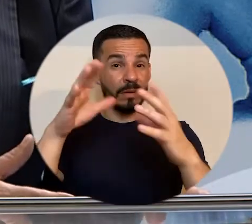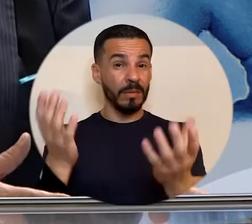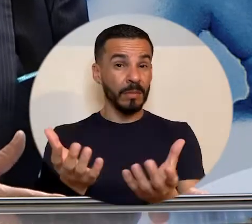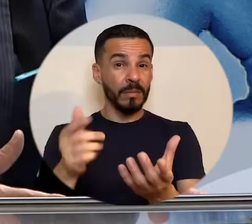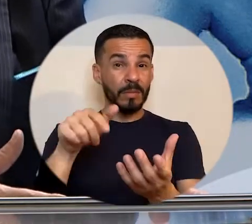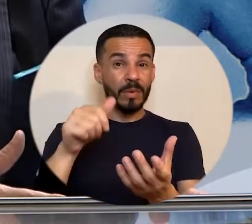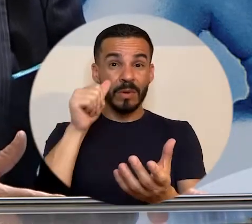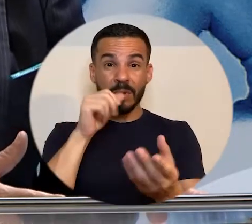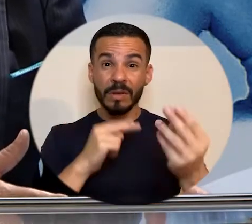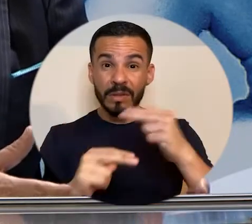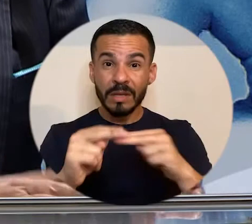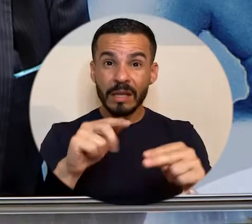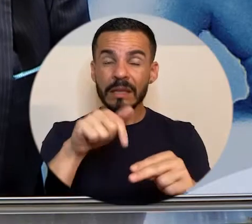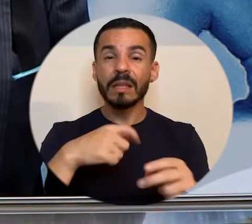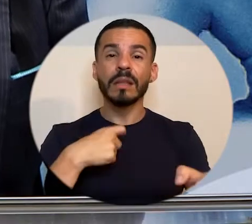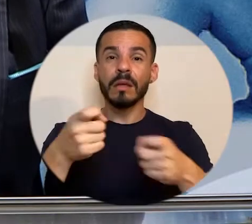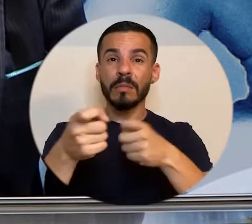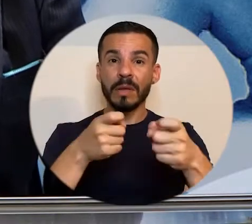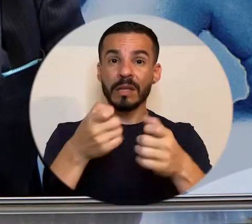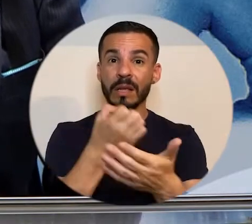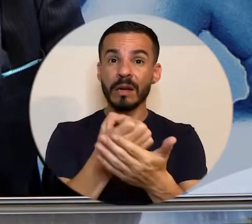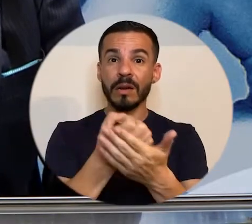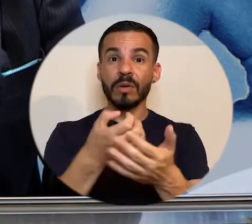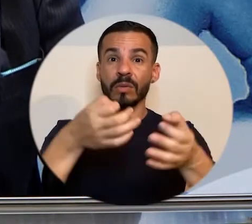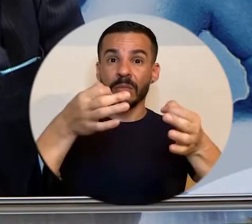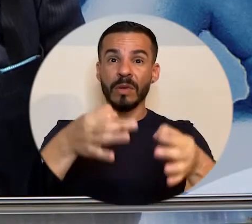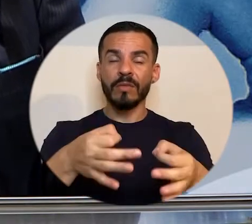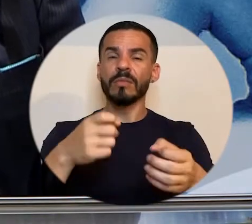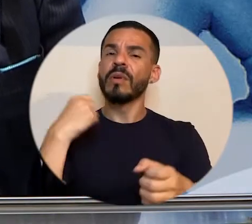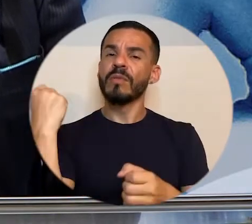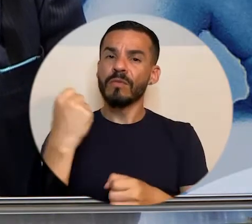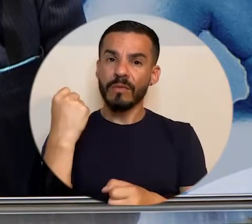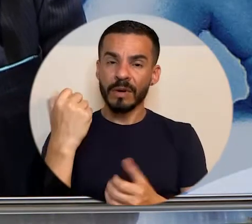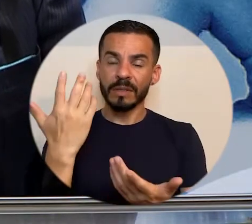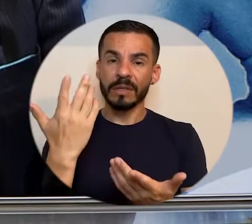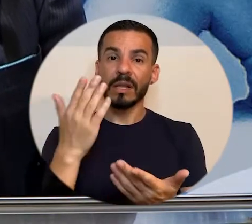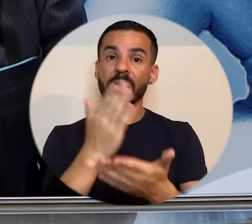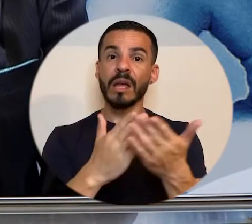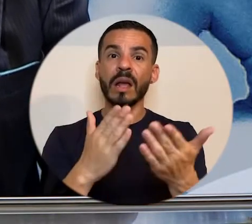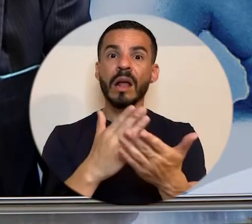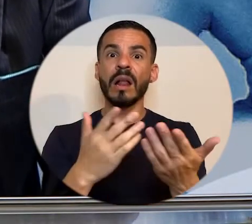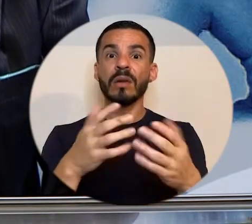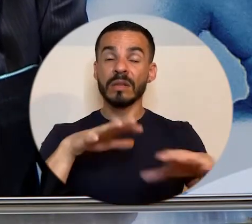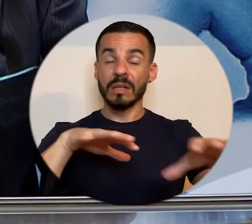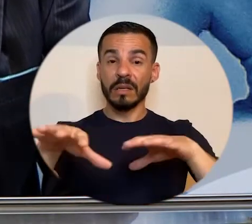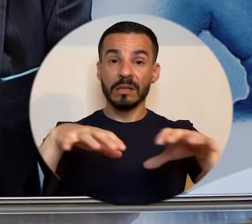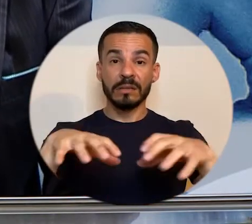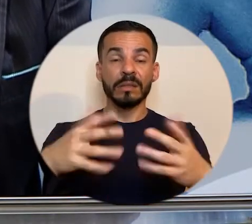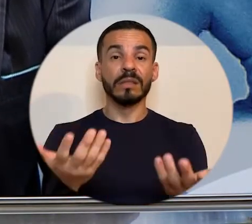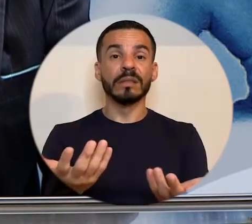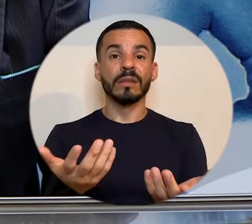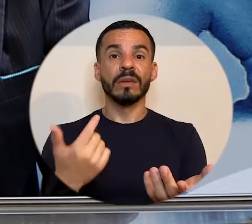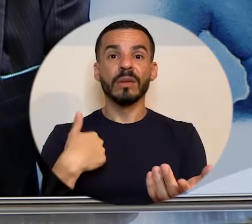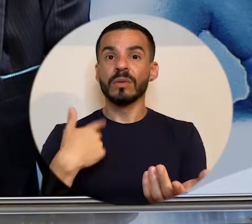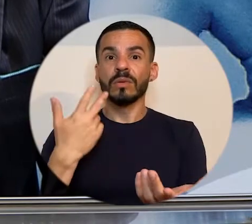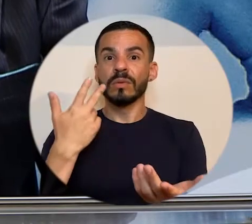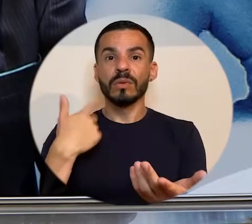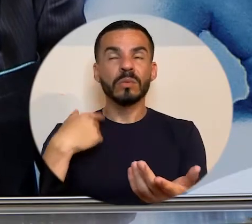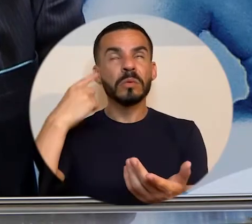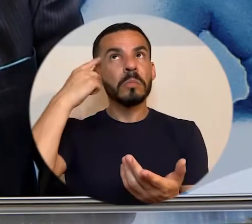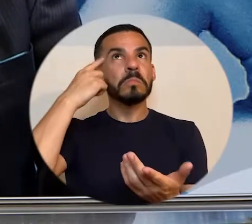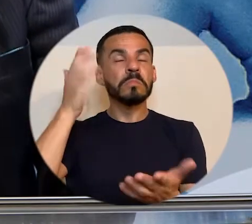mundo del narco tiene un manejo en la economía formal muy fuerte, que algunas veces actividades que uno